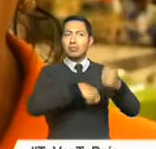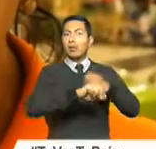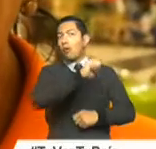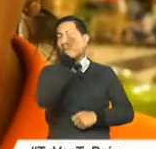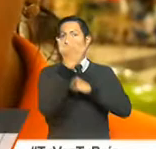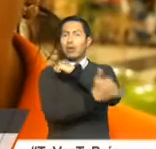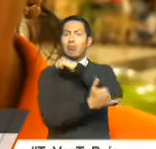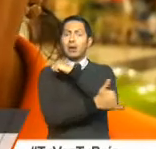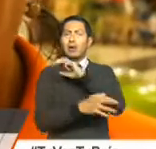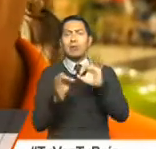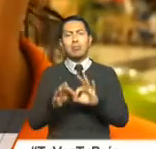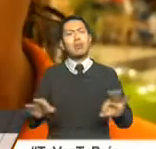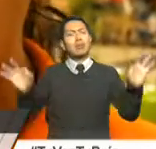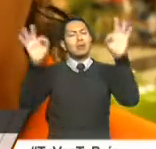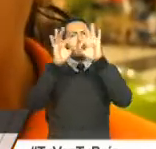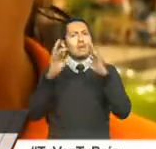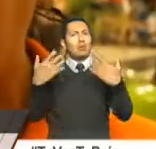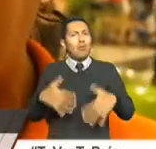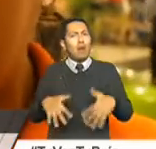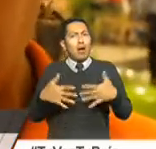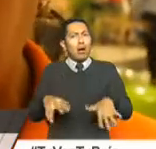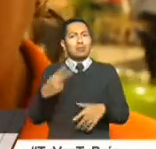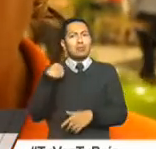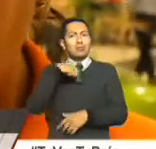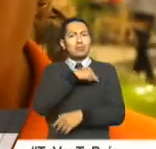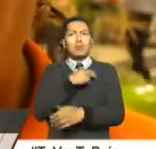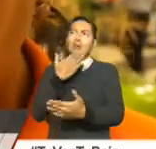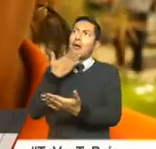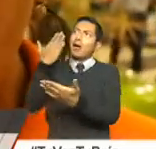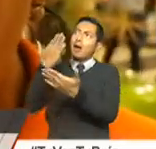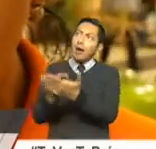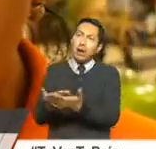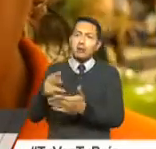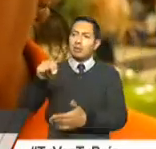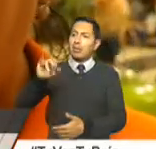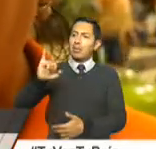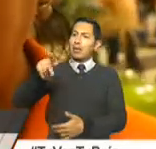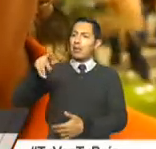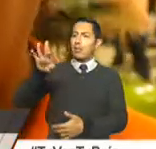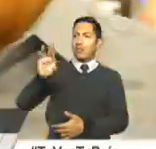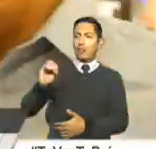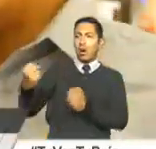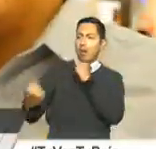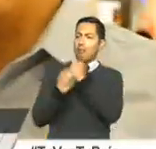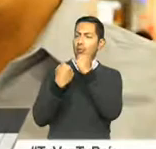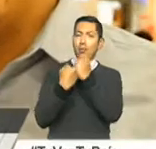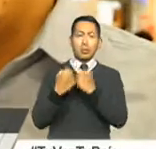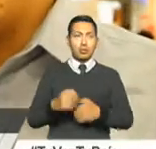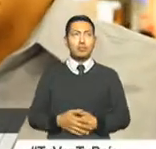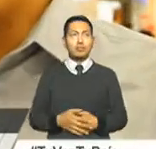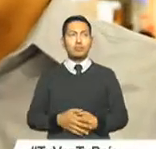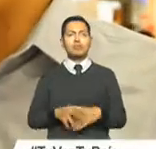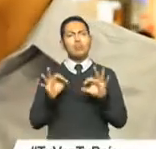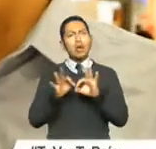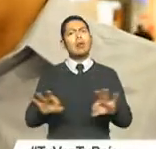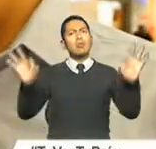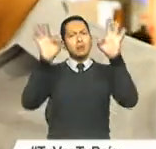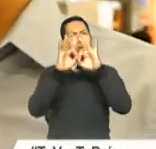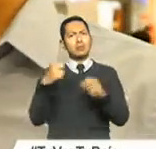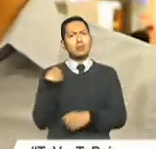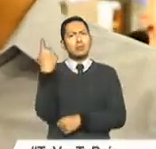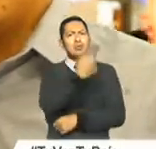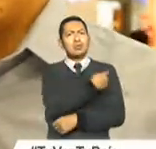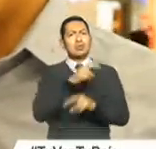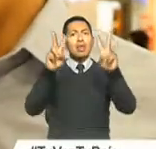otro país es algo muy grande, en la cual nosotros le agradecemos muchísimo al MIPRO por su apoyo y su colaboración. Es bastante importante para nosotros el tema de